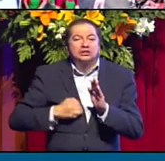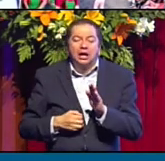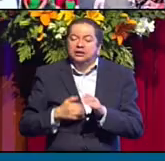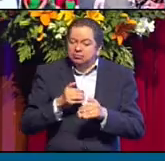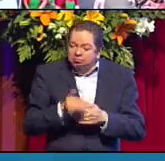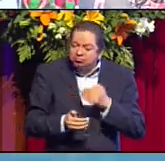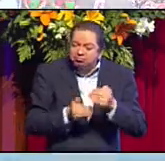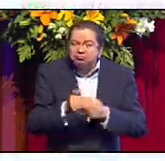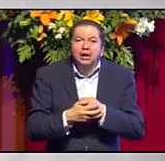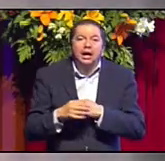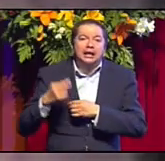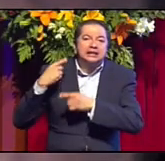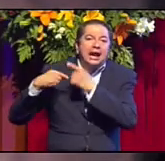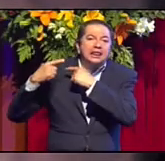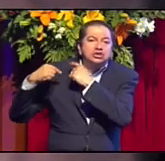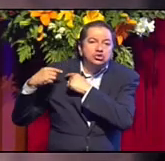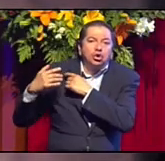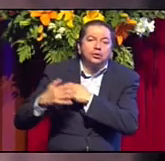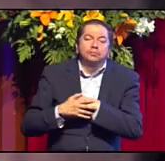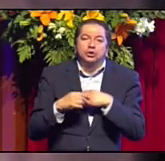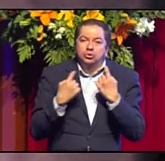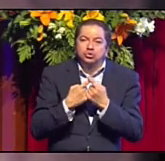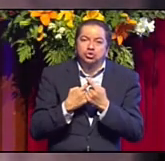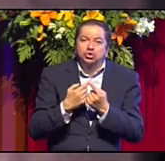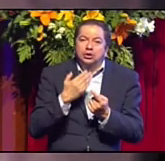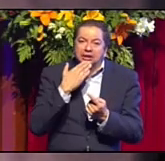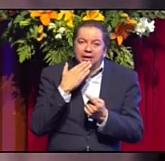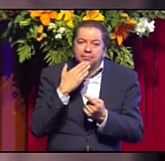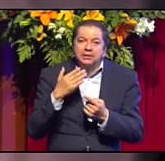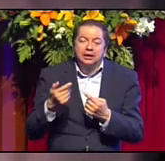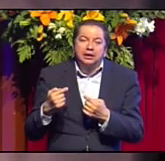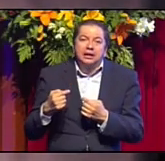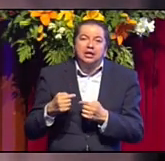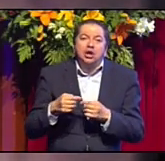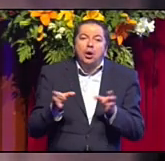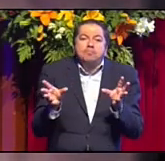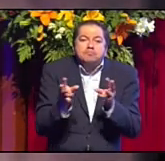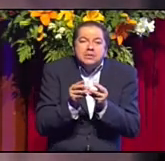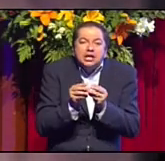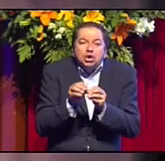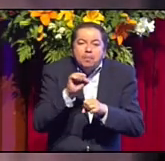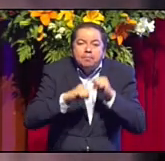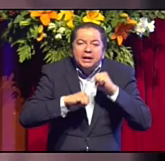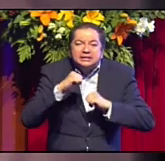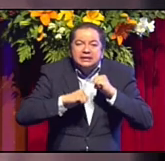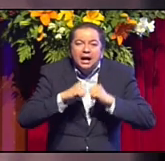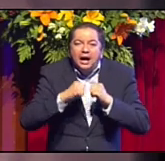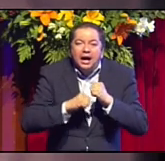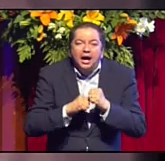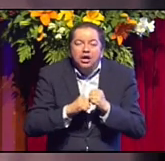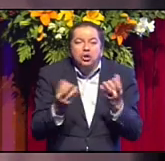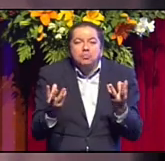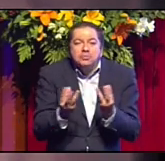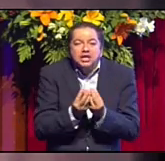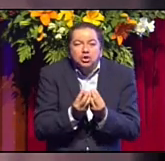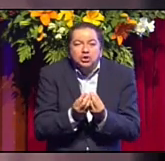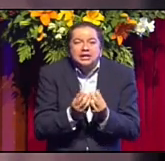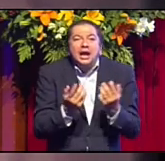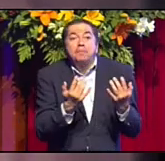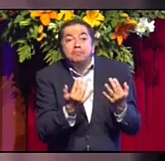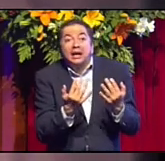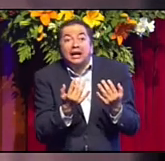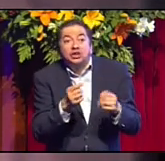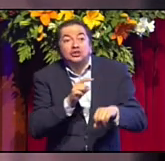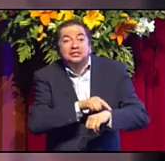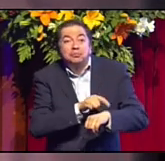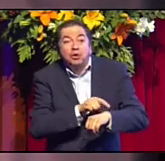importante, que es las tradiciones. Pero ojo también que tiene que ver con aquellos microempresarios, chiquititos, de que están esperando ese momento